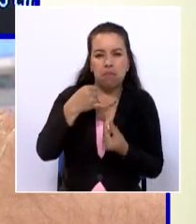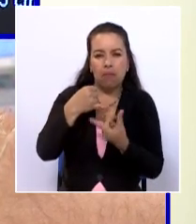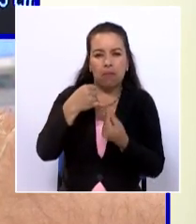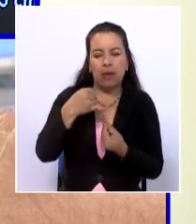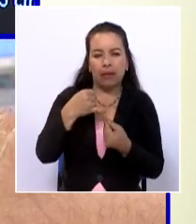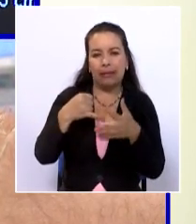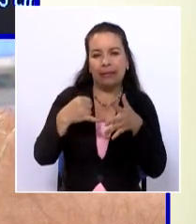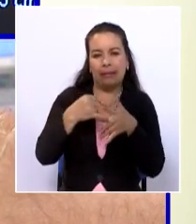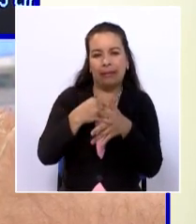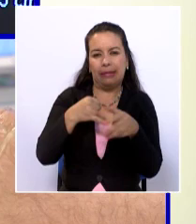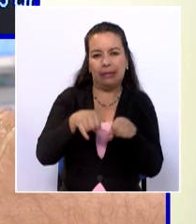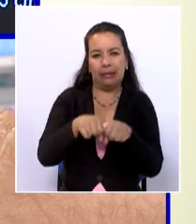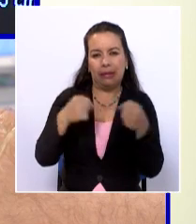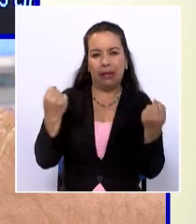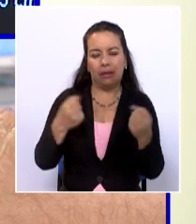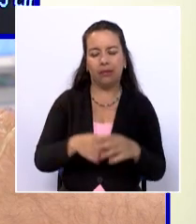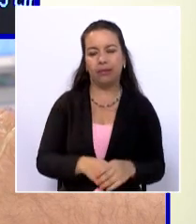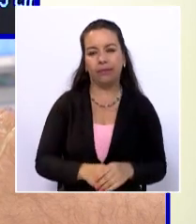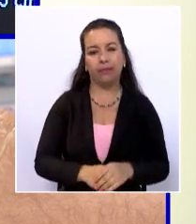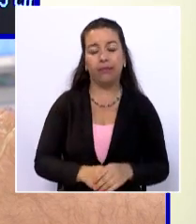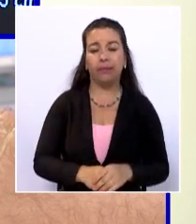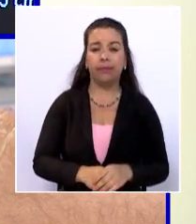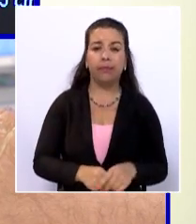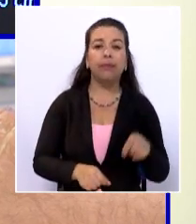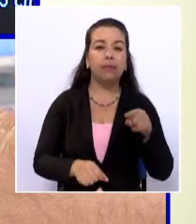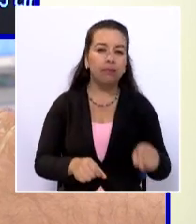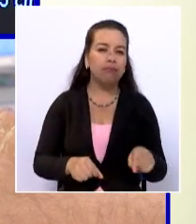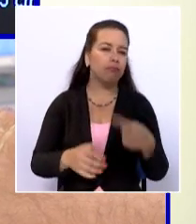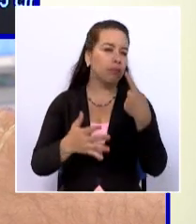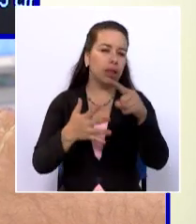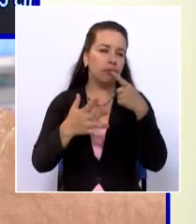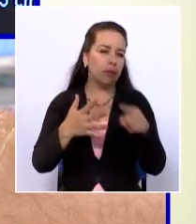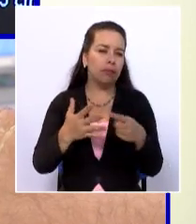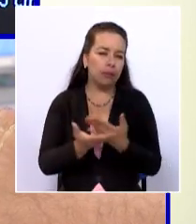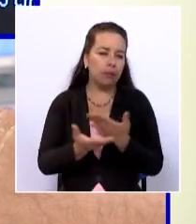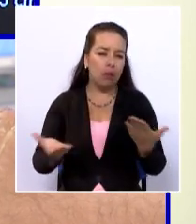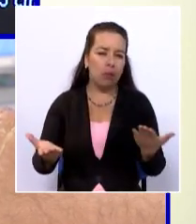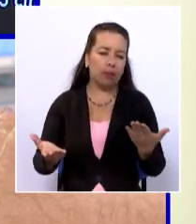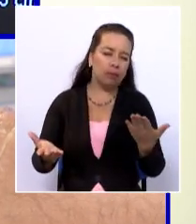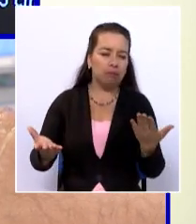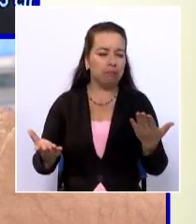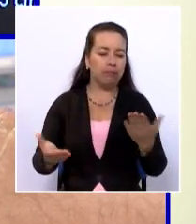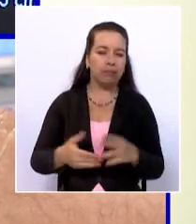ligamento colateral interno pues tiene ciertas particularidades ciertos